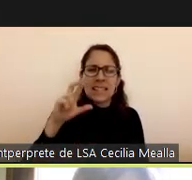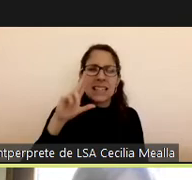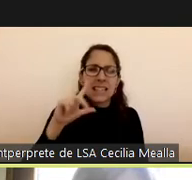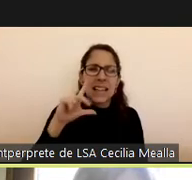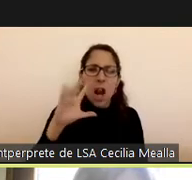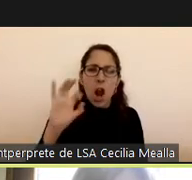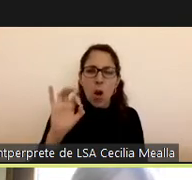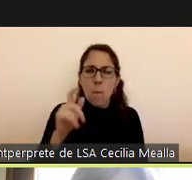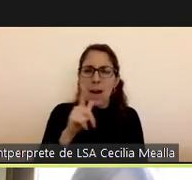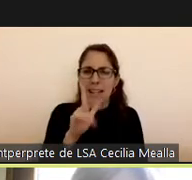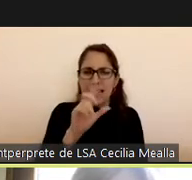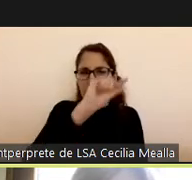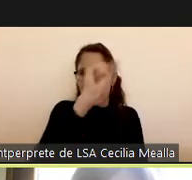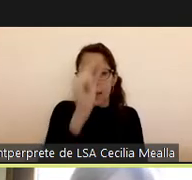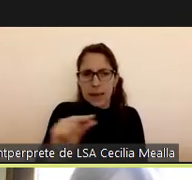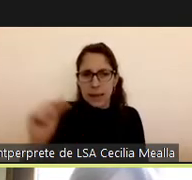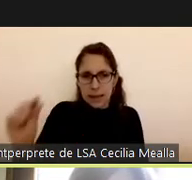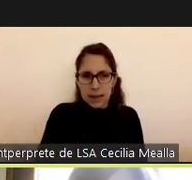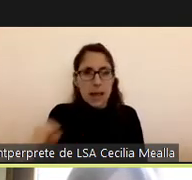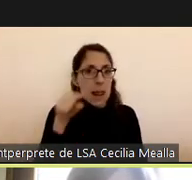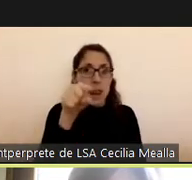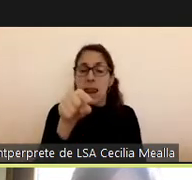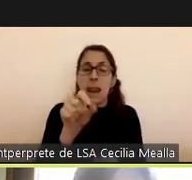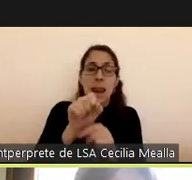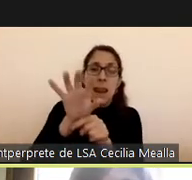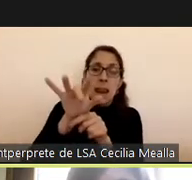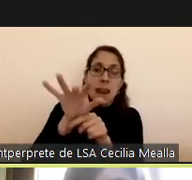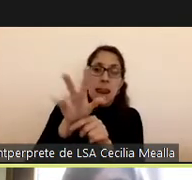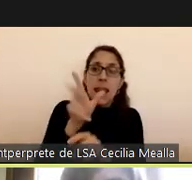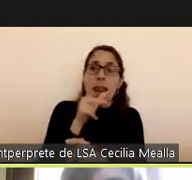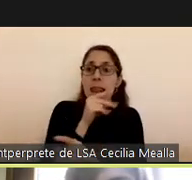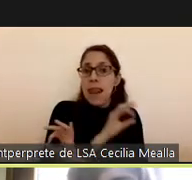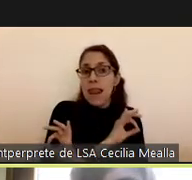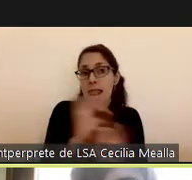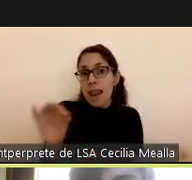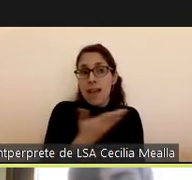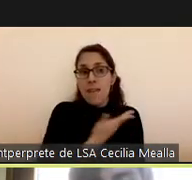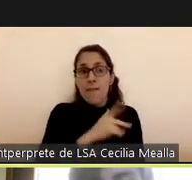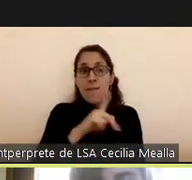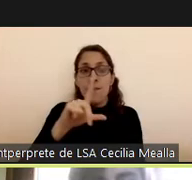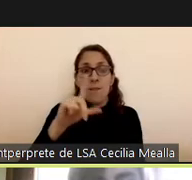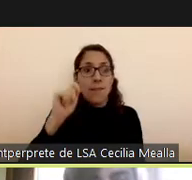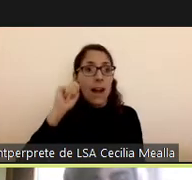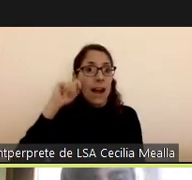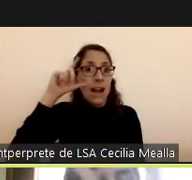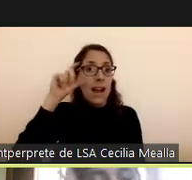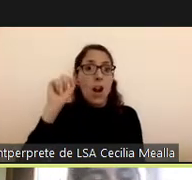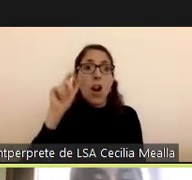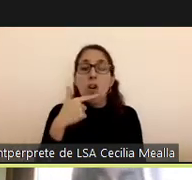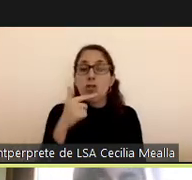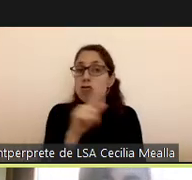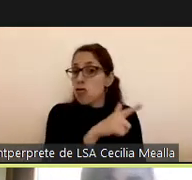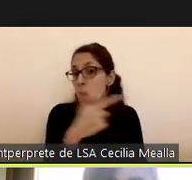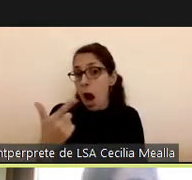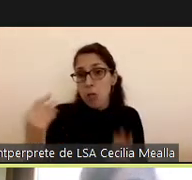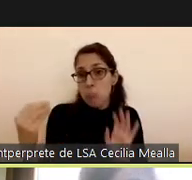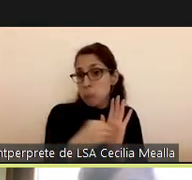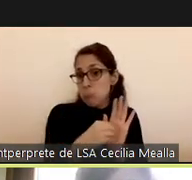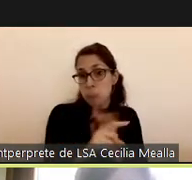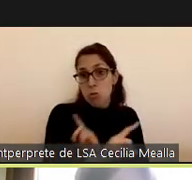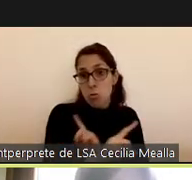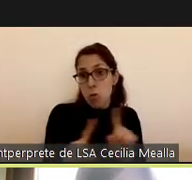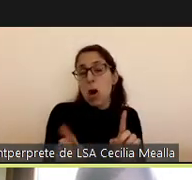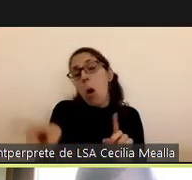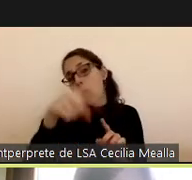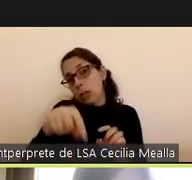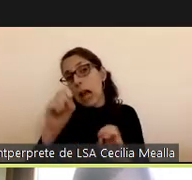6.1c, no tiene flagelos, así si no tiene flagelos no tienen que ponerlo, o sea, o pueden, si quieren aclaren que no